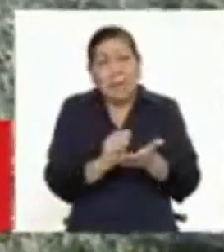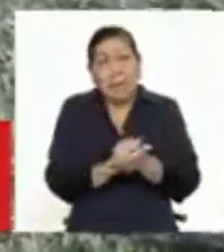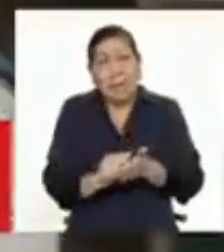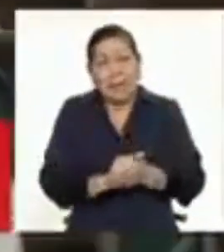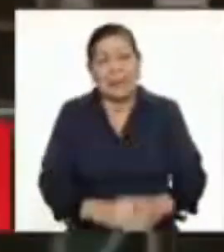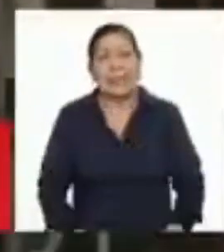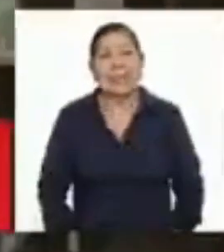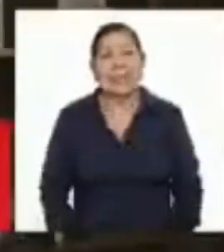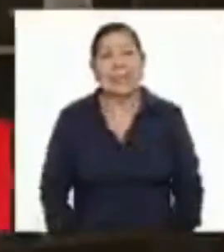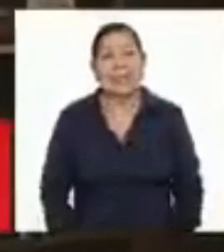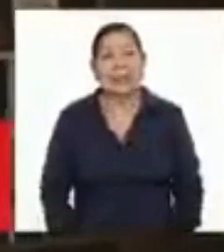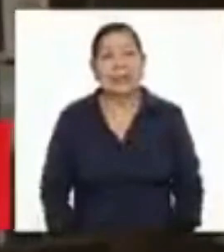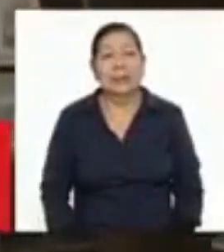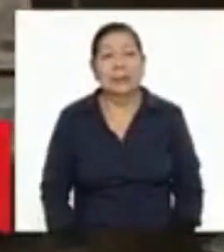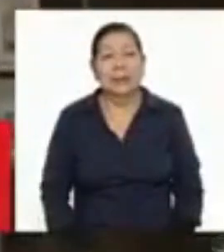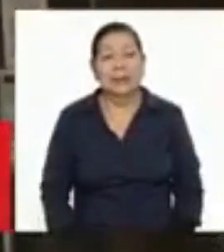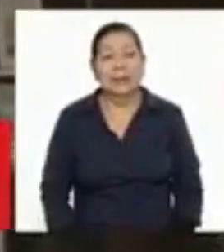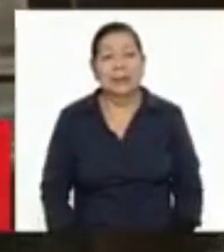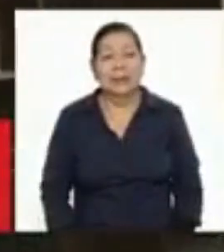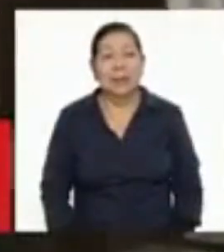meses. Que tenemos